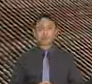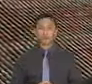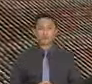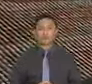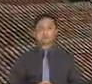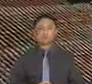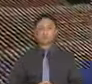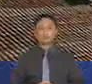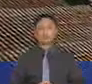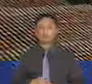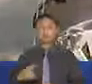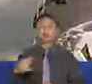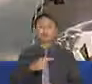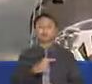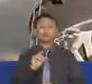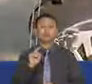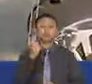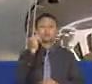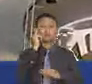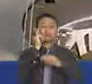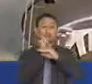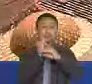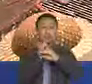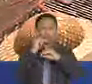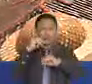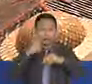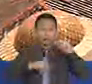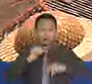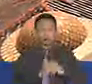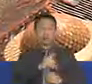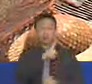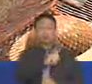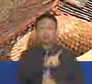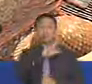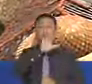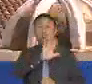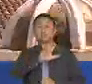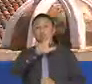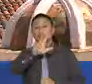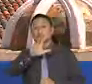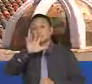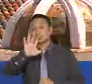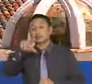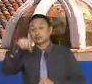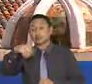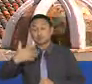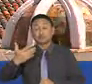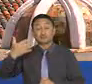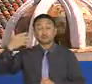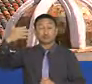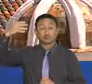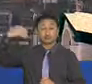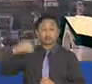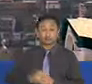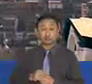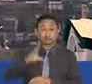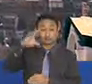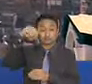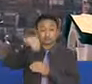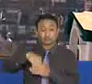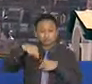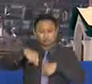la catedral primada de Quito fue construida en 1535 el templo más antiguo de la región que acoge en su interior